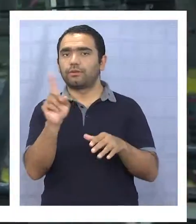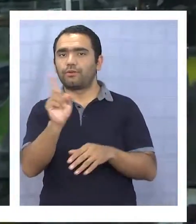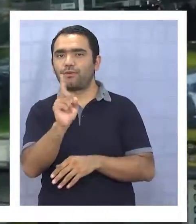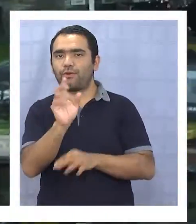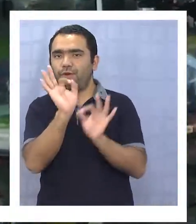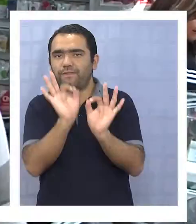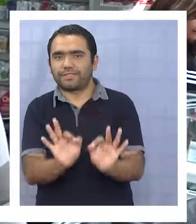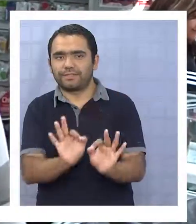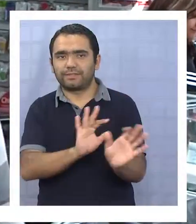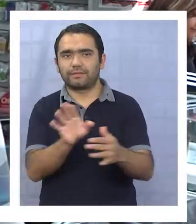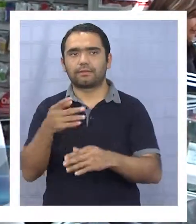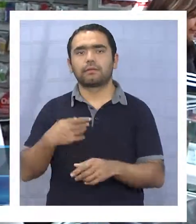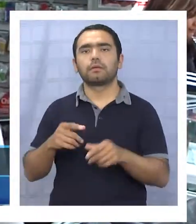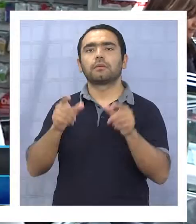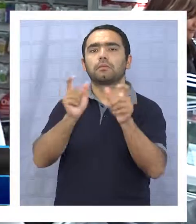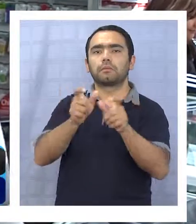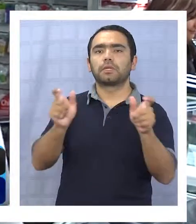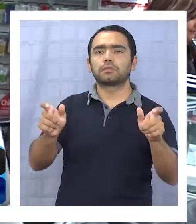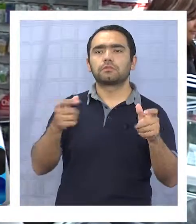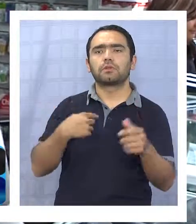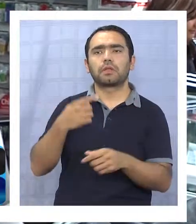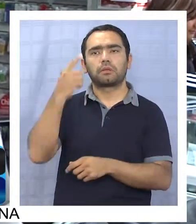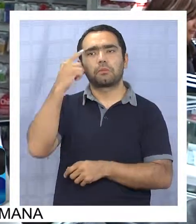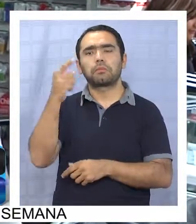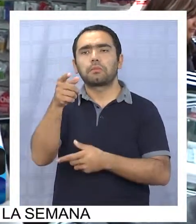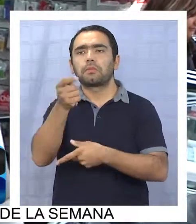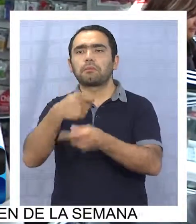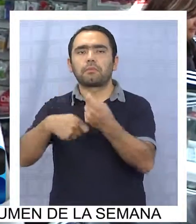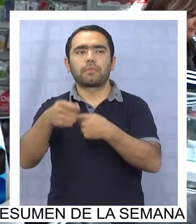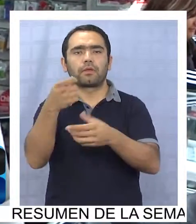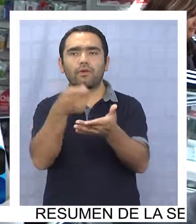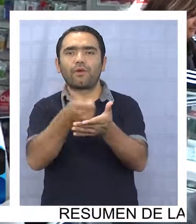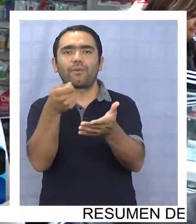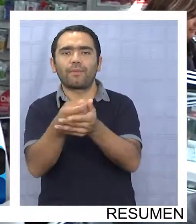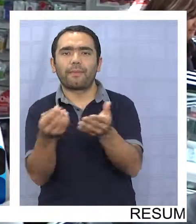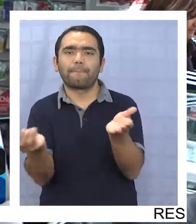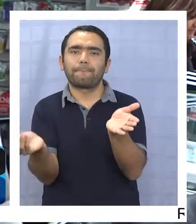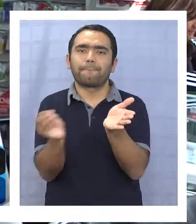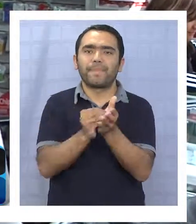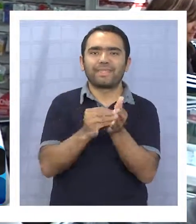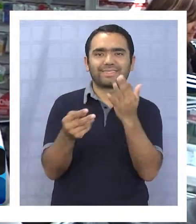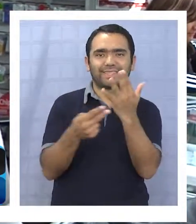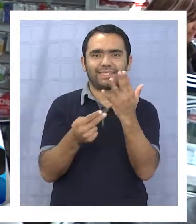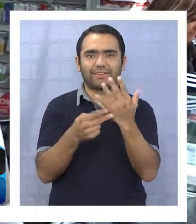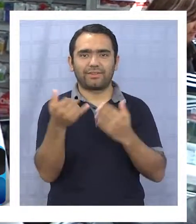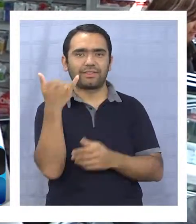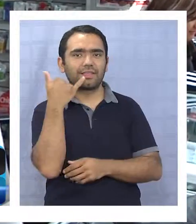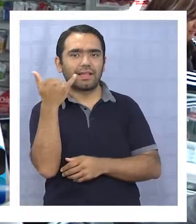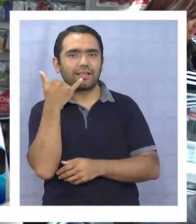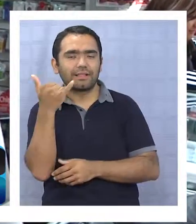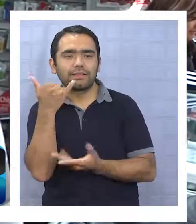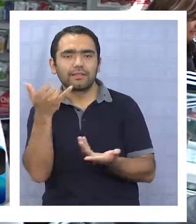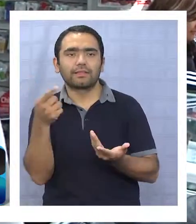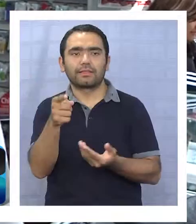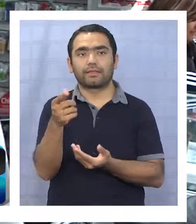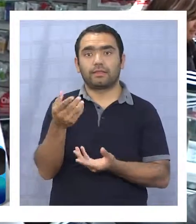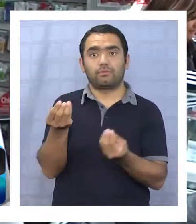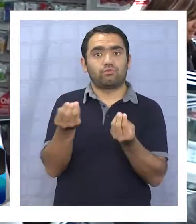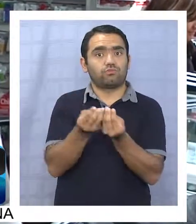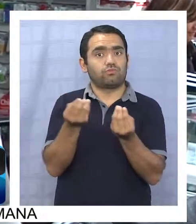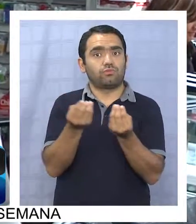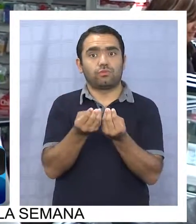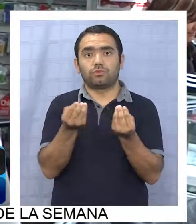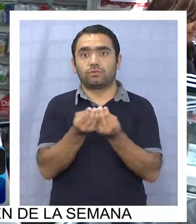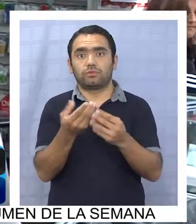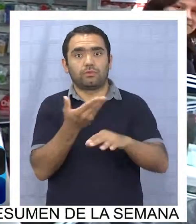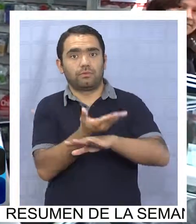gente mayormente está evolucionando en comprar más equipos y cada vez más sofisticados. Más que todo eso